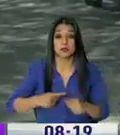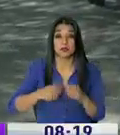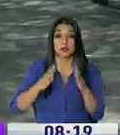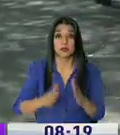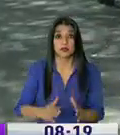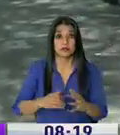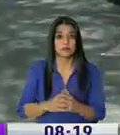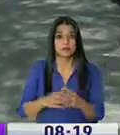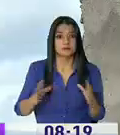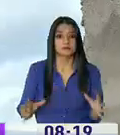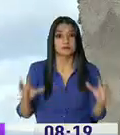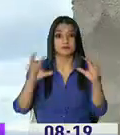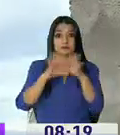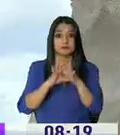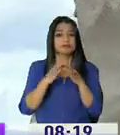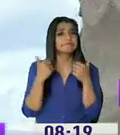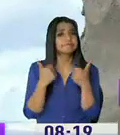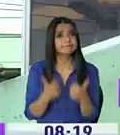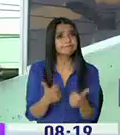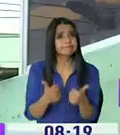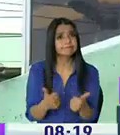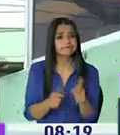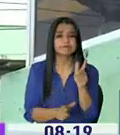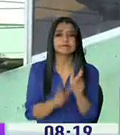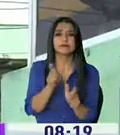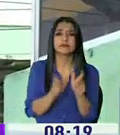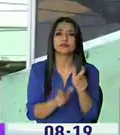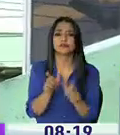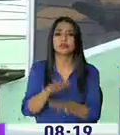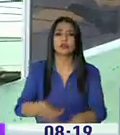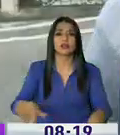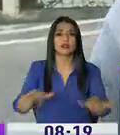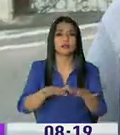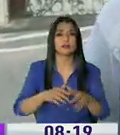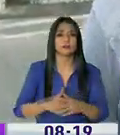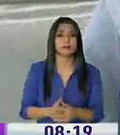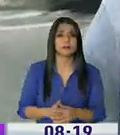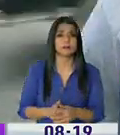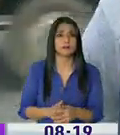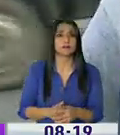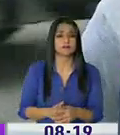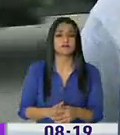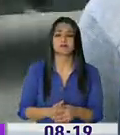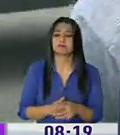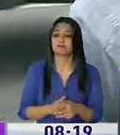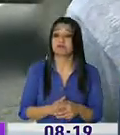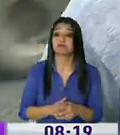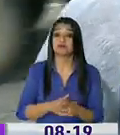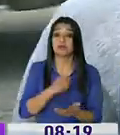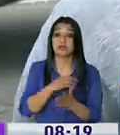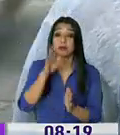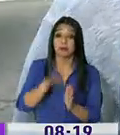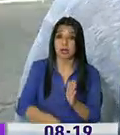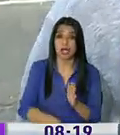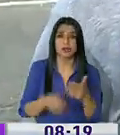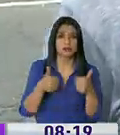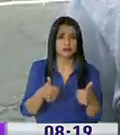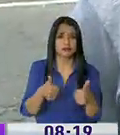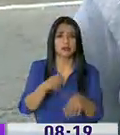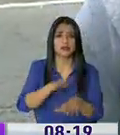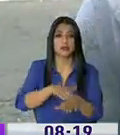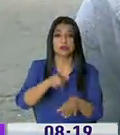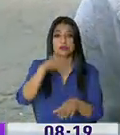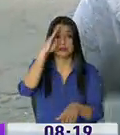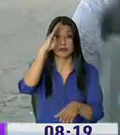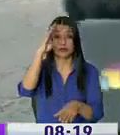Trabajo conjunto que fue visto con buenos ojos por los moradores de estos sectores. Se ha reducido notablemente debido a la presencia del